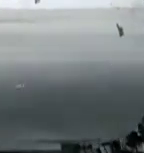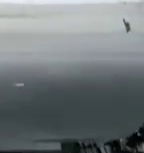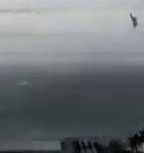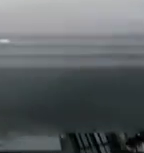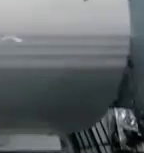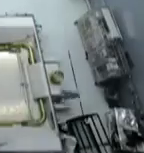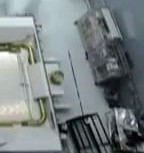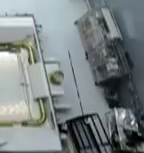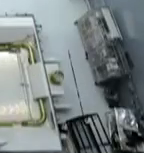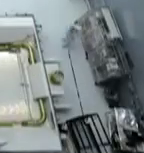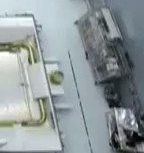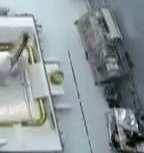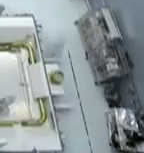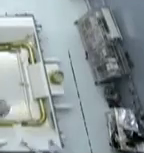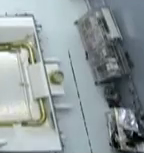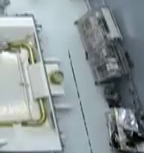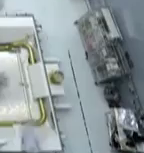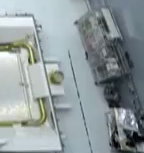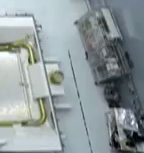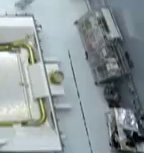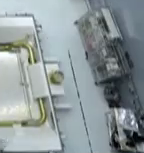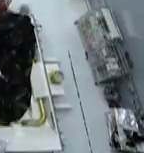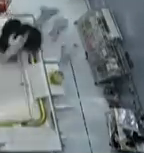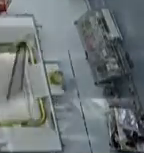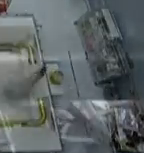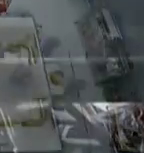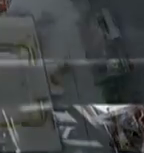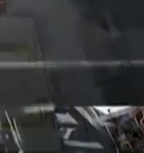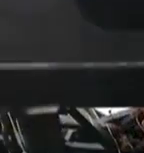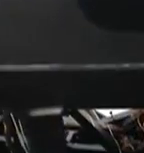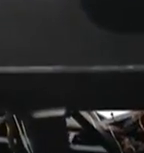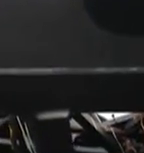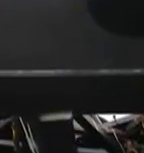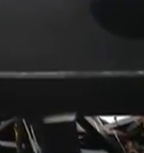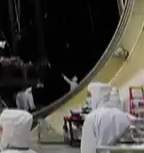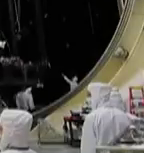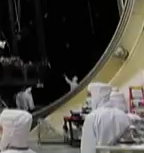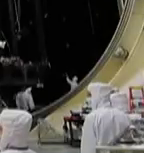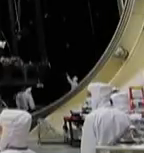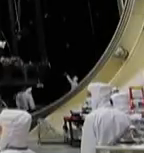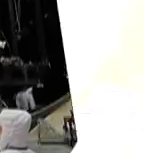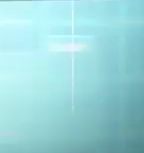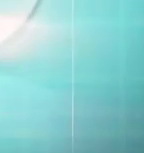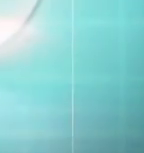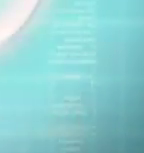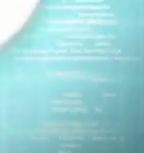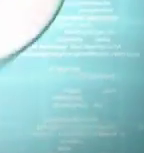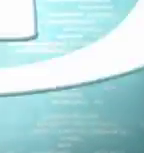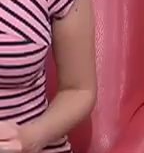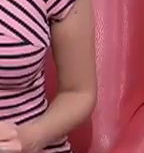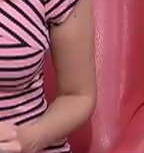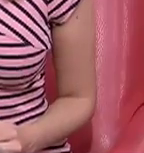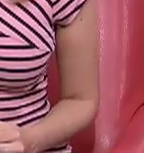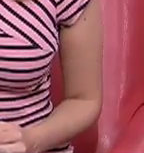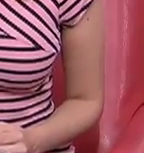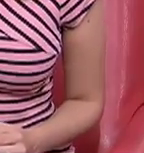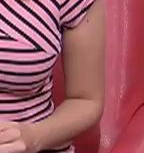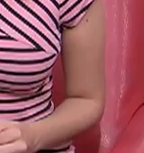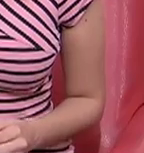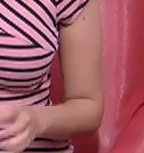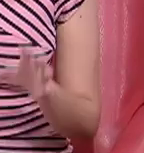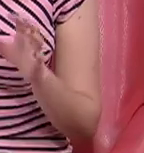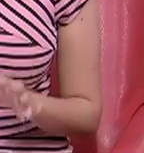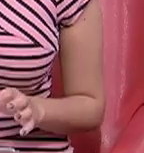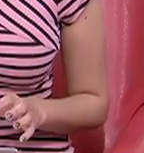del 2020 y su costo puede exceder los $8,000 millones. El presupuesto